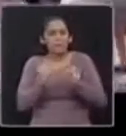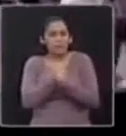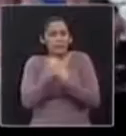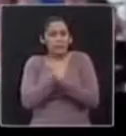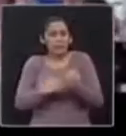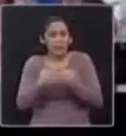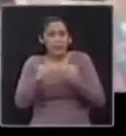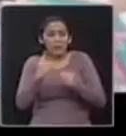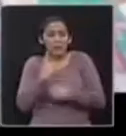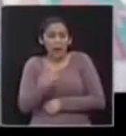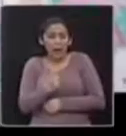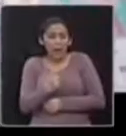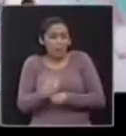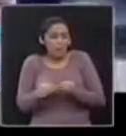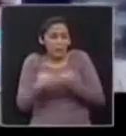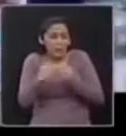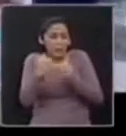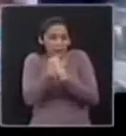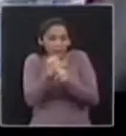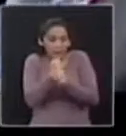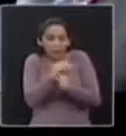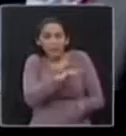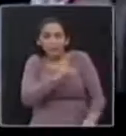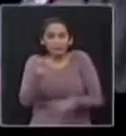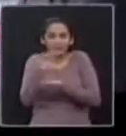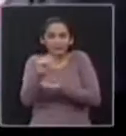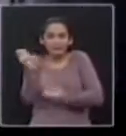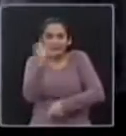año, asegurando una oferta constante que ha